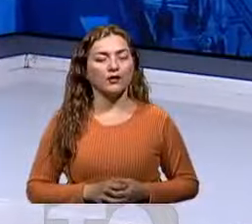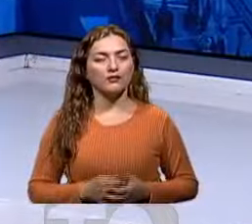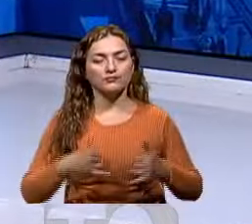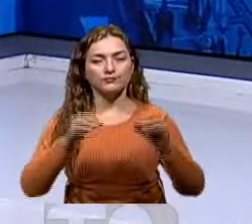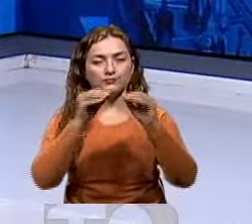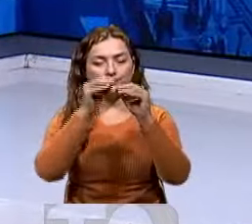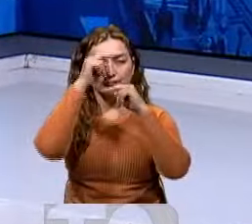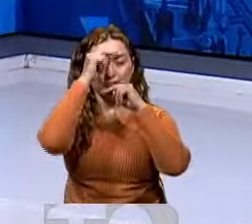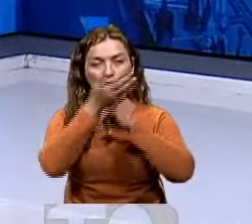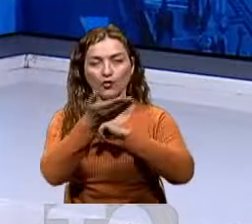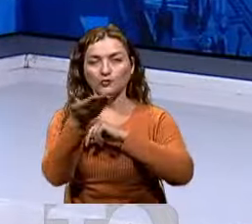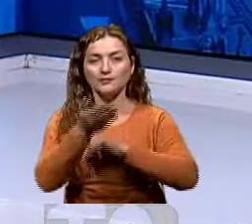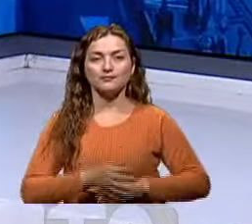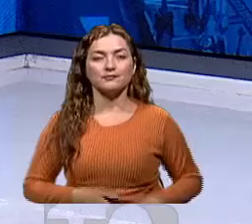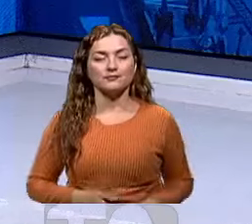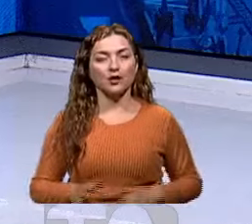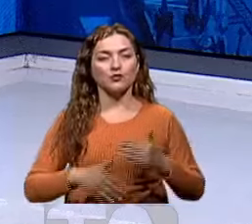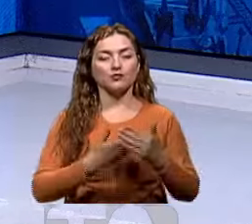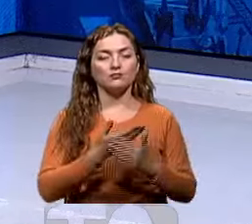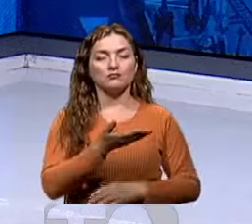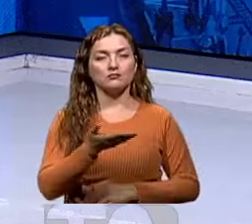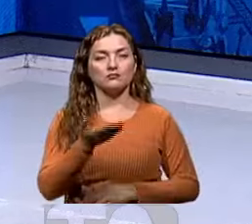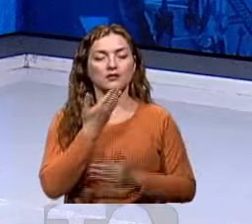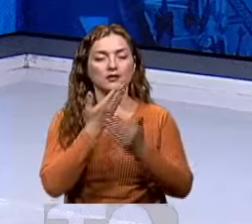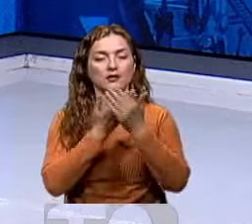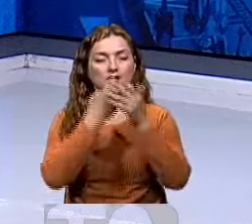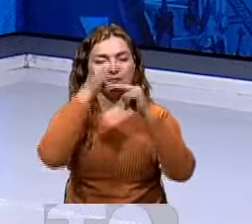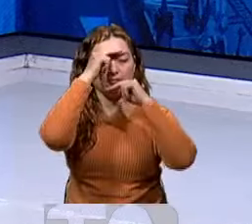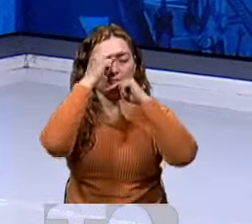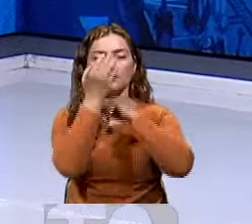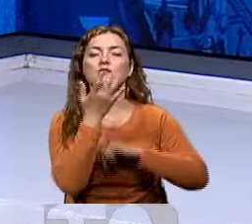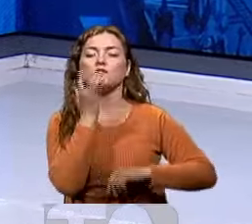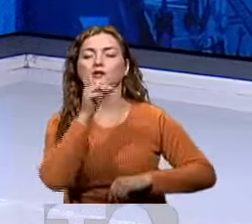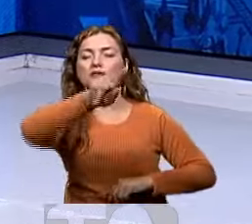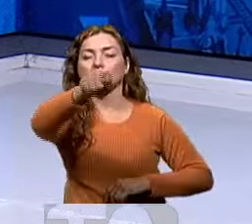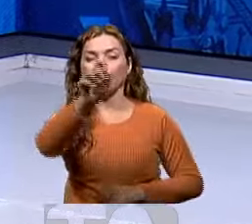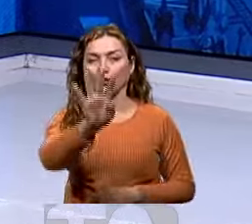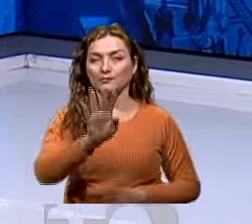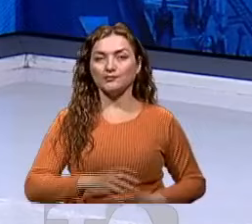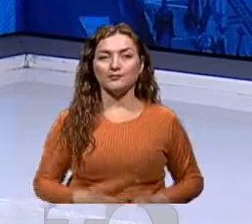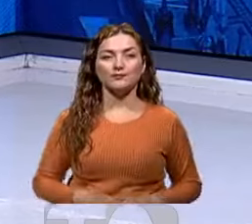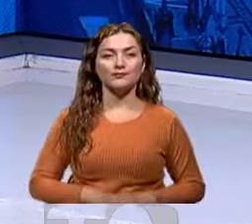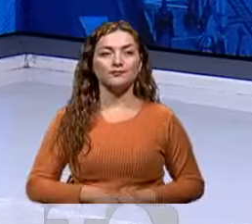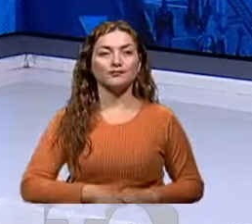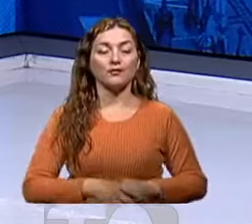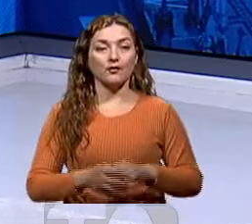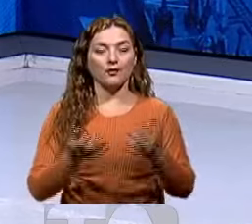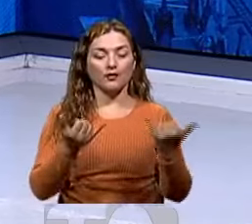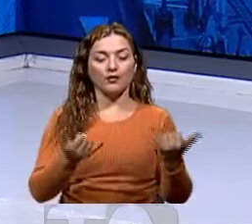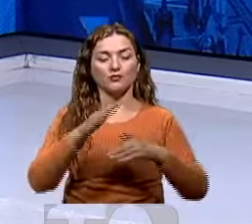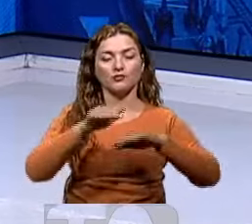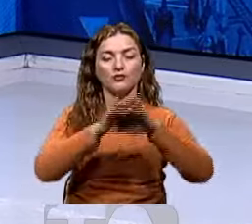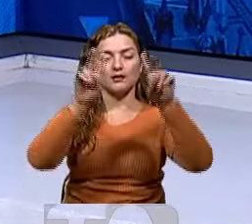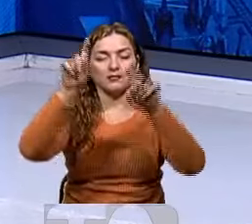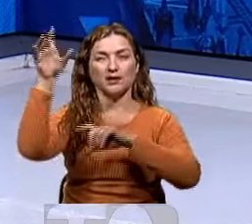estamos de regreso con más información para todos ustedes. Gracias por estar en sintonía de Teleamazonas y comentarles que la temporada de